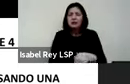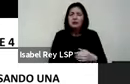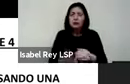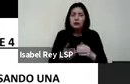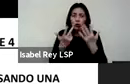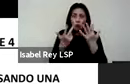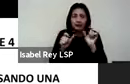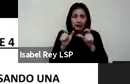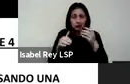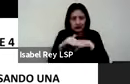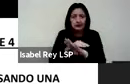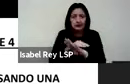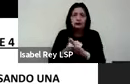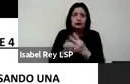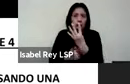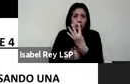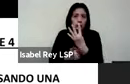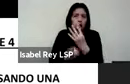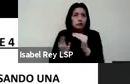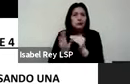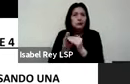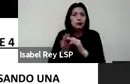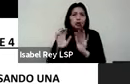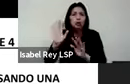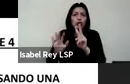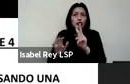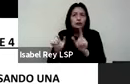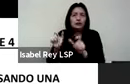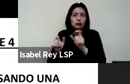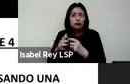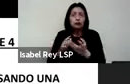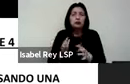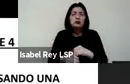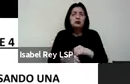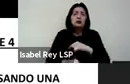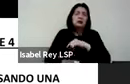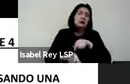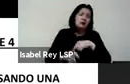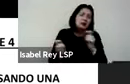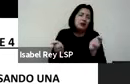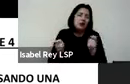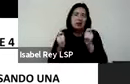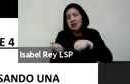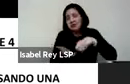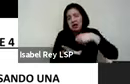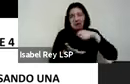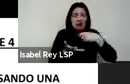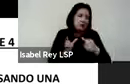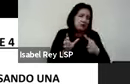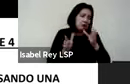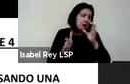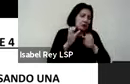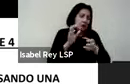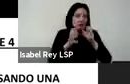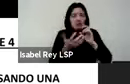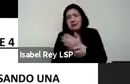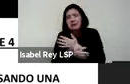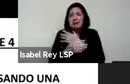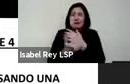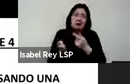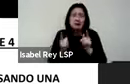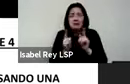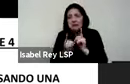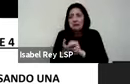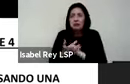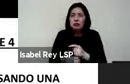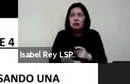8. 8 más los 4 de la casa, 12 personas. Pasaron el cumpleaños, comieron, tomaron, feliz cumpleaños.